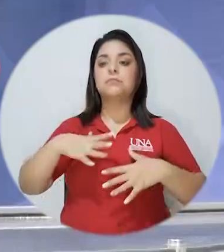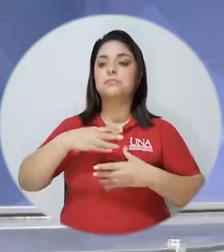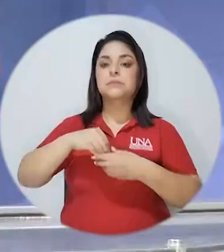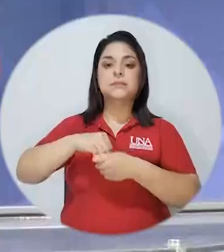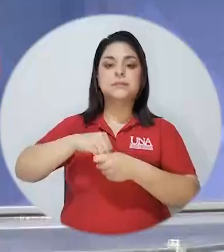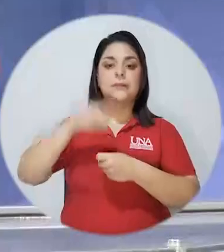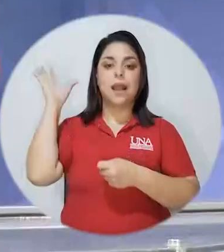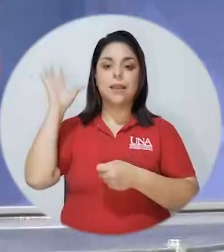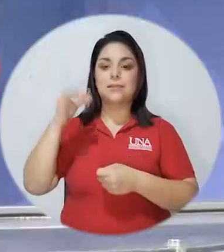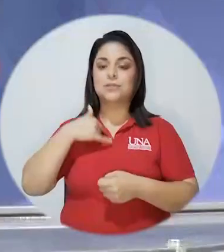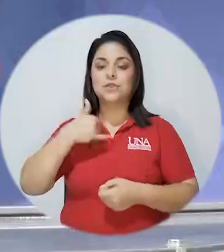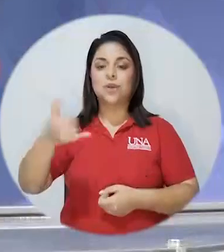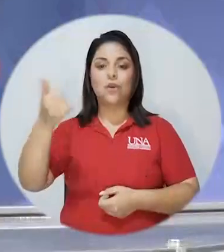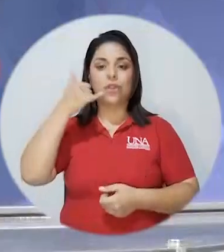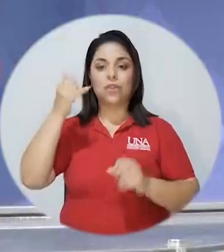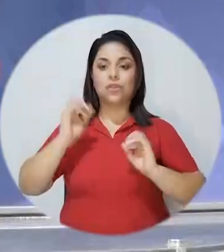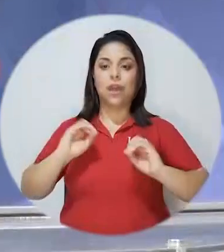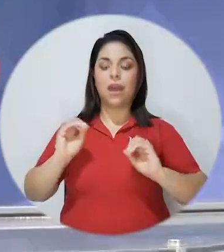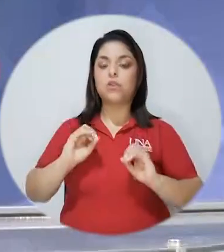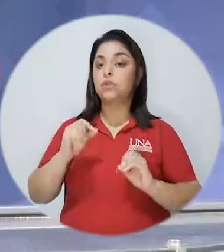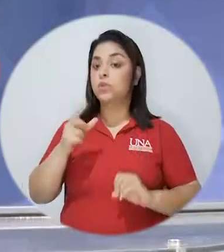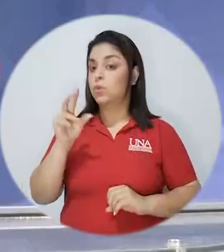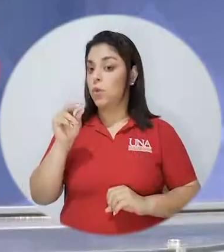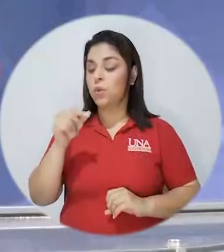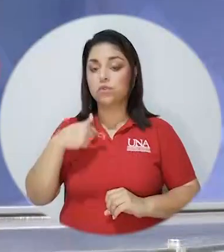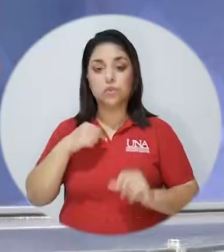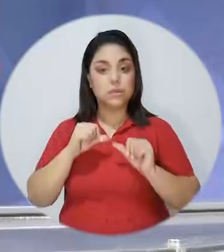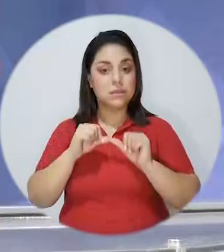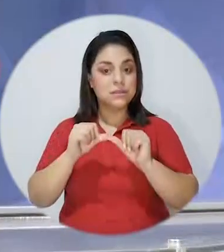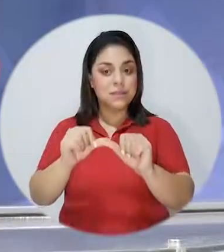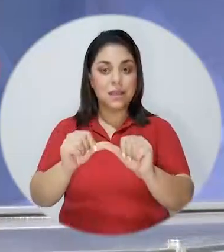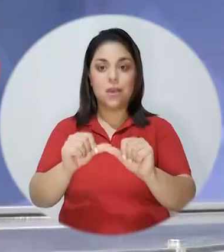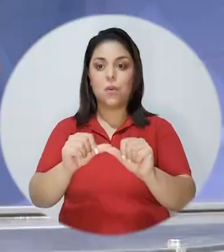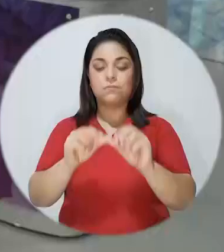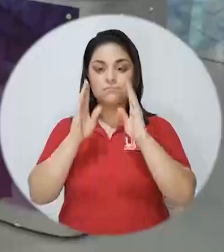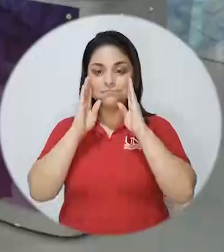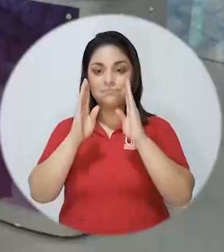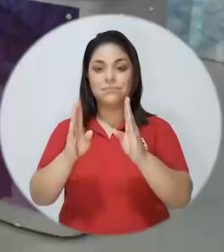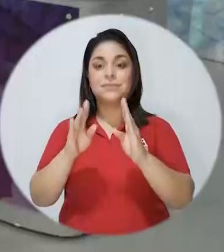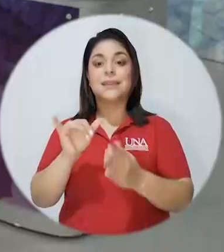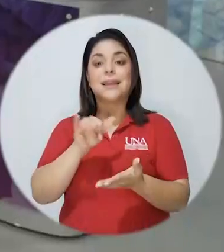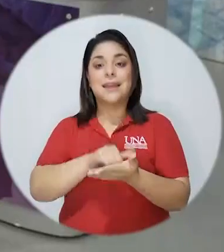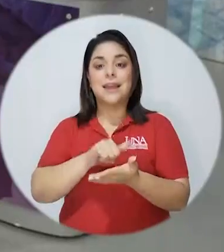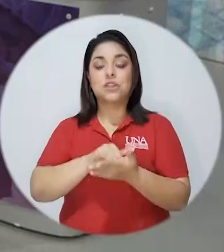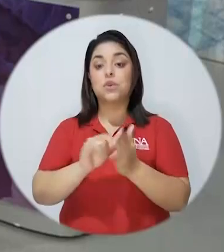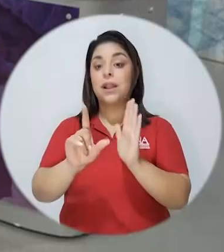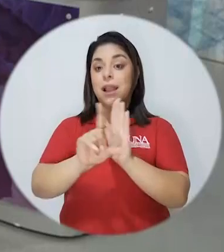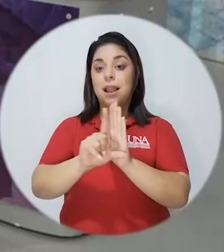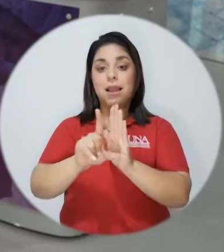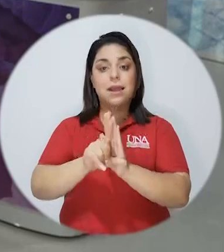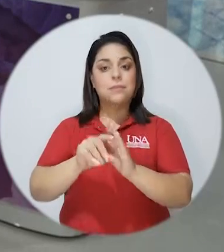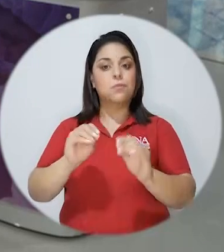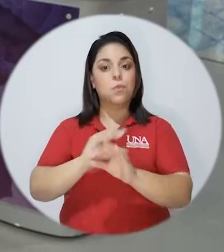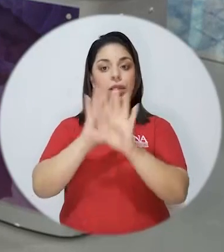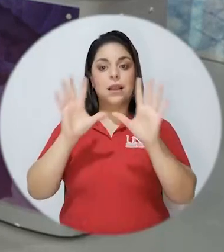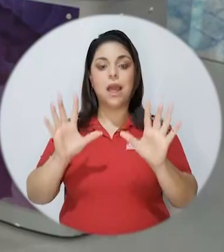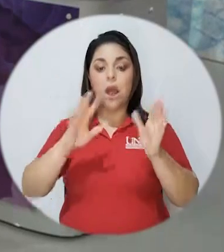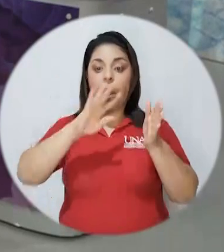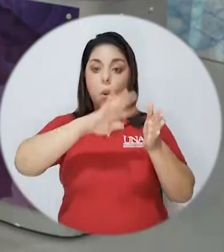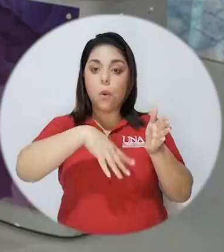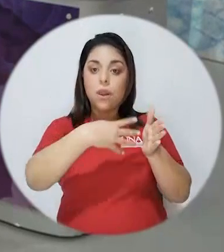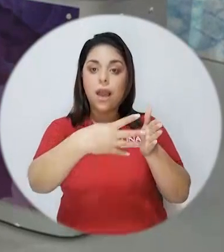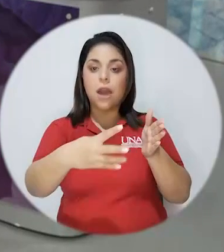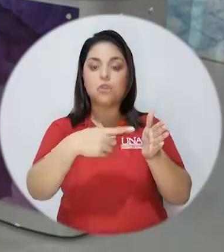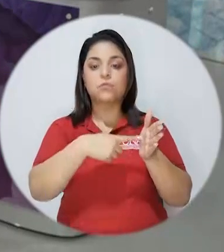ya yo no soy, ya no contesto, yo sigo disponible. De hecho, en eso la ley es muy clara. La jornada